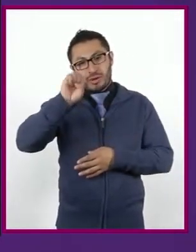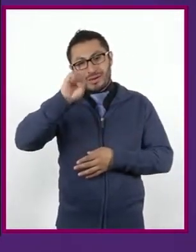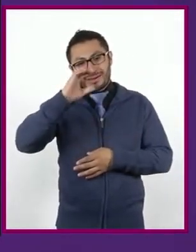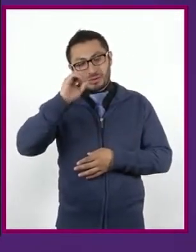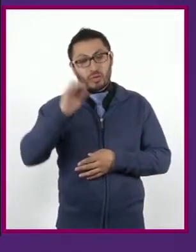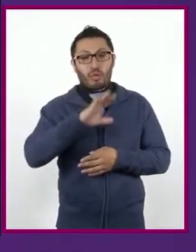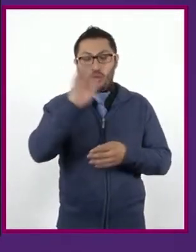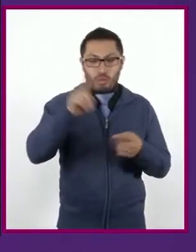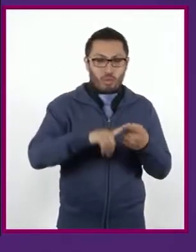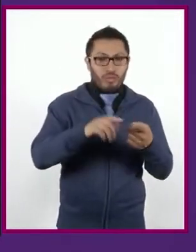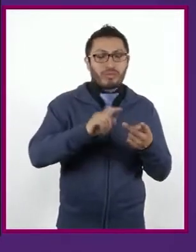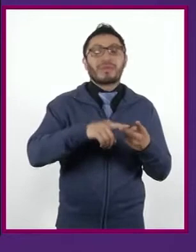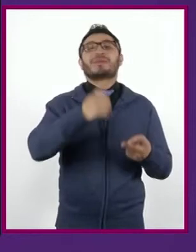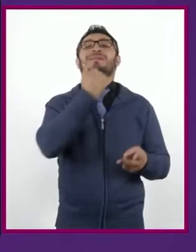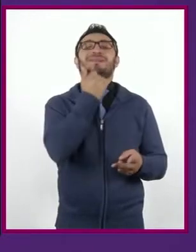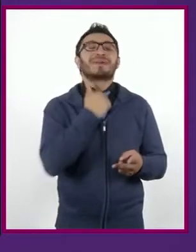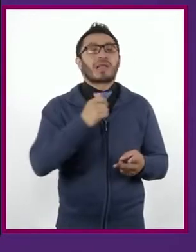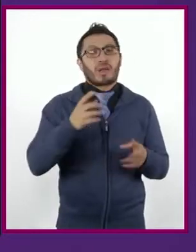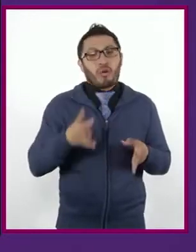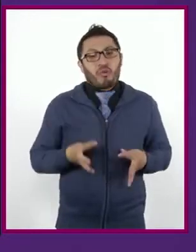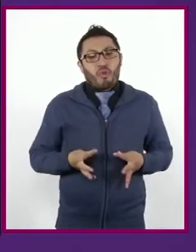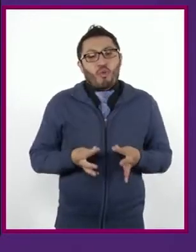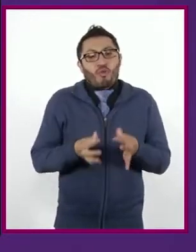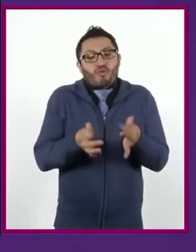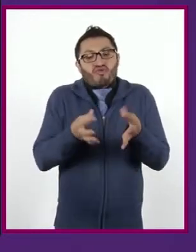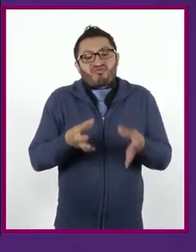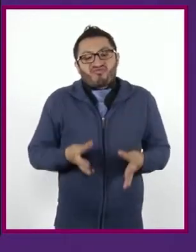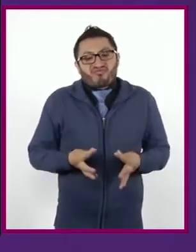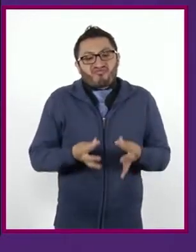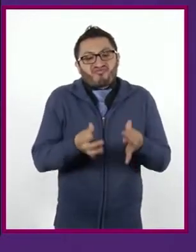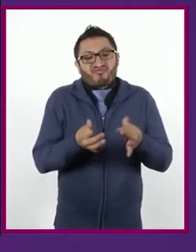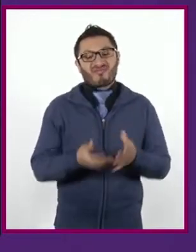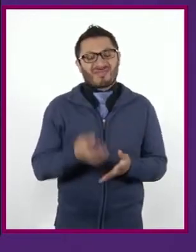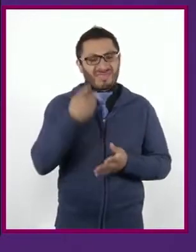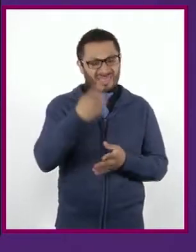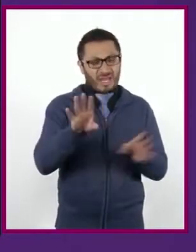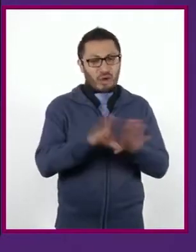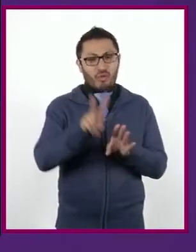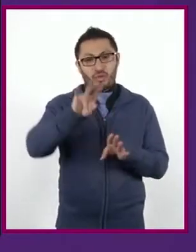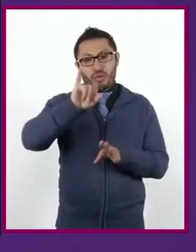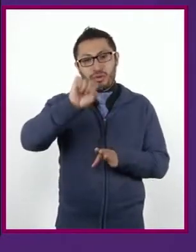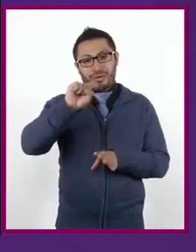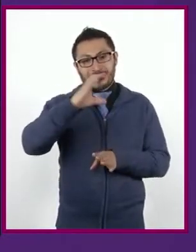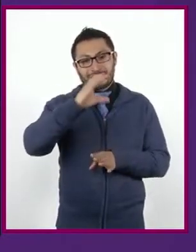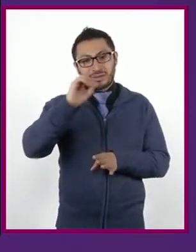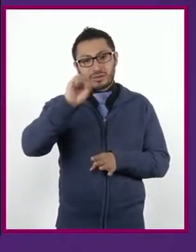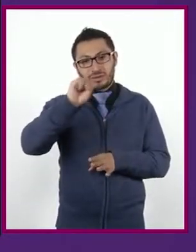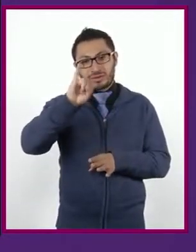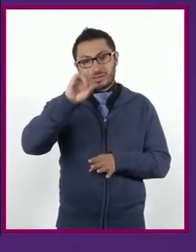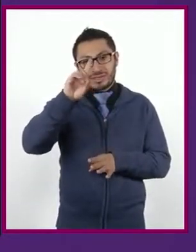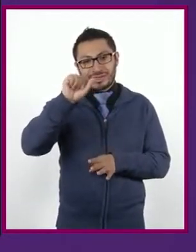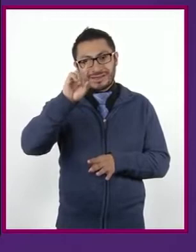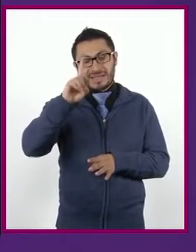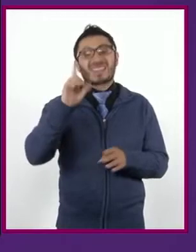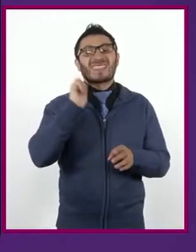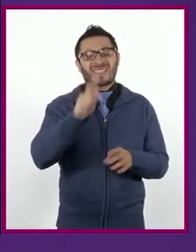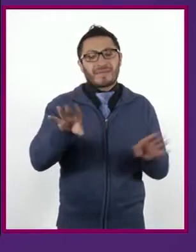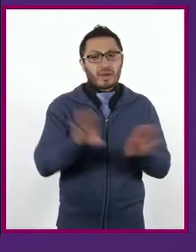delgado. En realidad, estas expresiones se refieren a la viscosidad, es decir, la resistencia de un líquido a